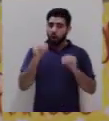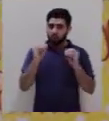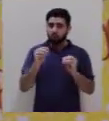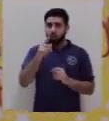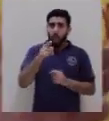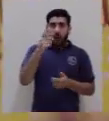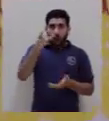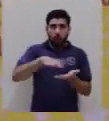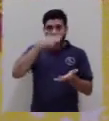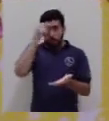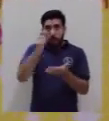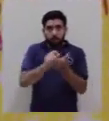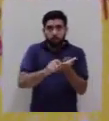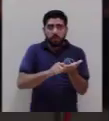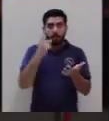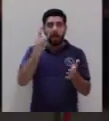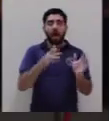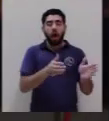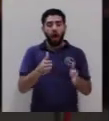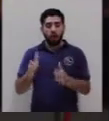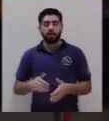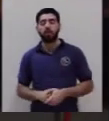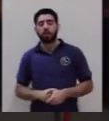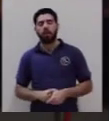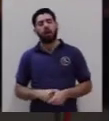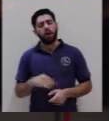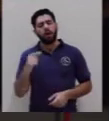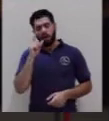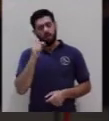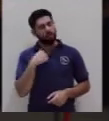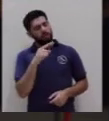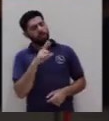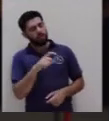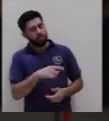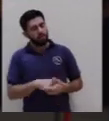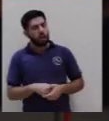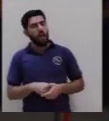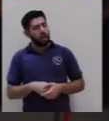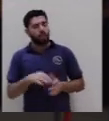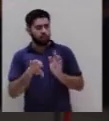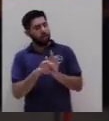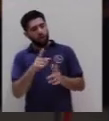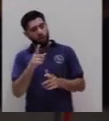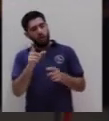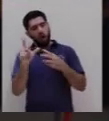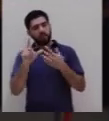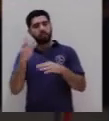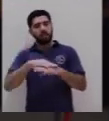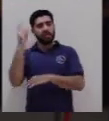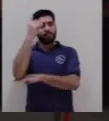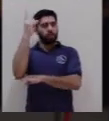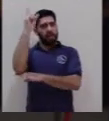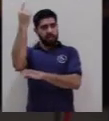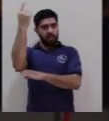tomamos apuntes y luego vamos ordenándola. Eso se podría decir que es como de ir poniendo de lo más importante a lo